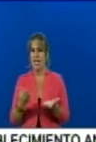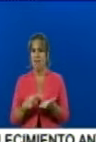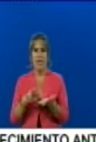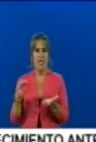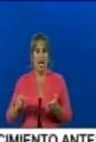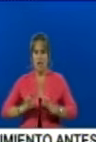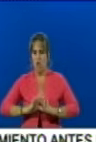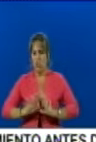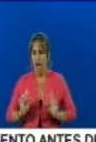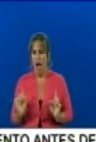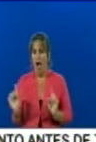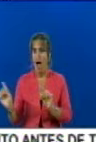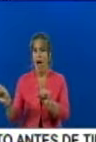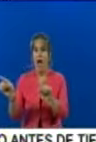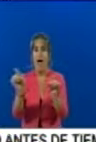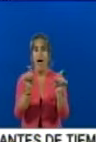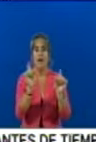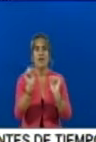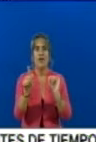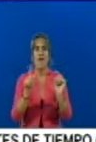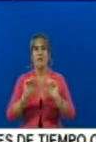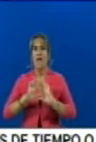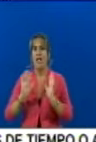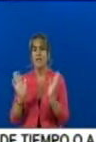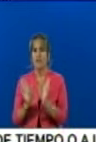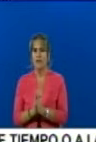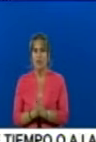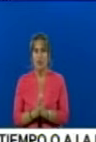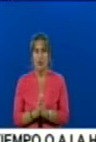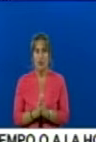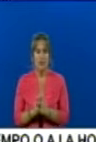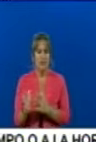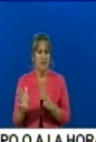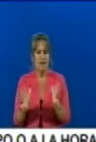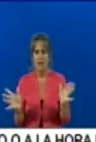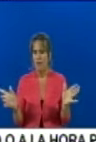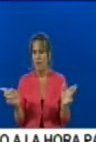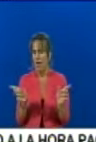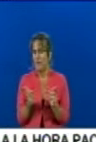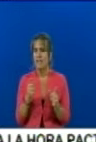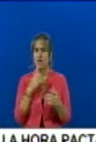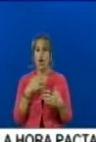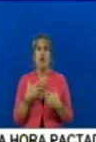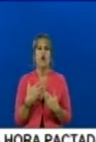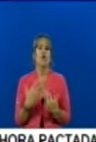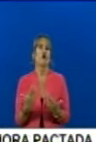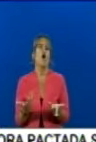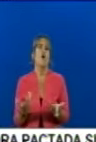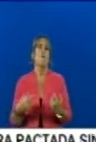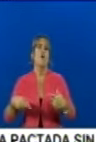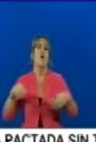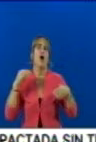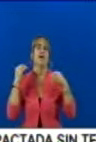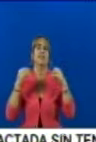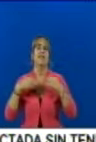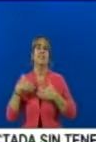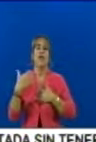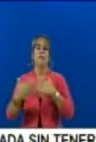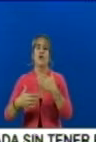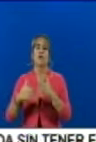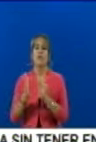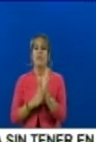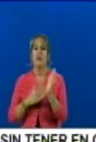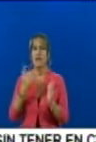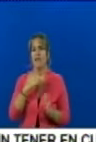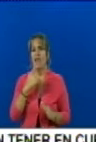están tocando a las puertas de los núcleos de Santiago de Cuba. A modo de resumen, ¿cómo podíamos catalogar el proceso en este mes de